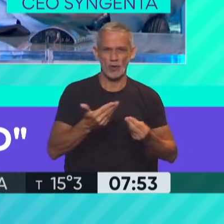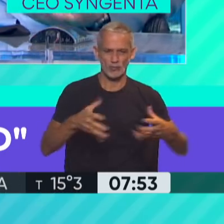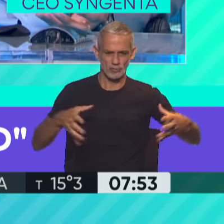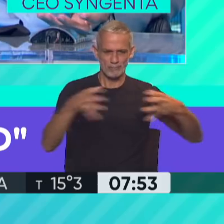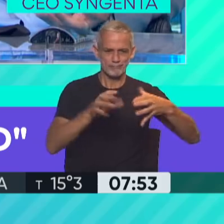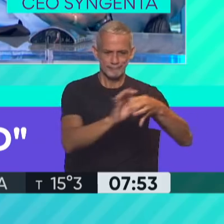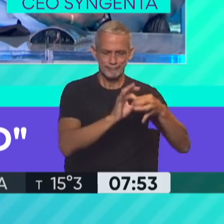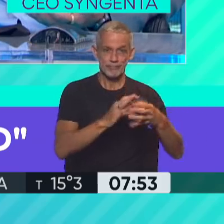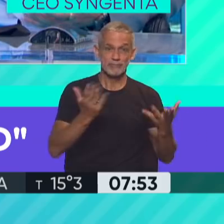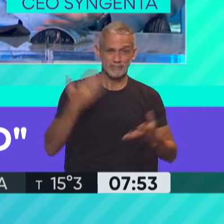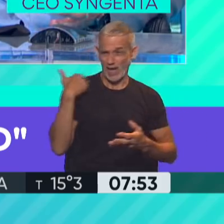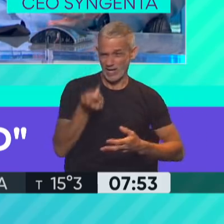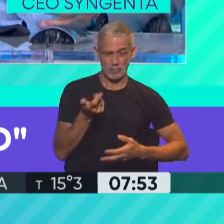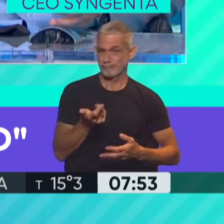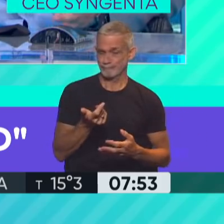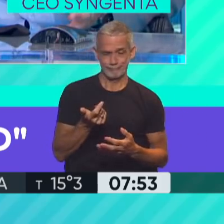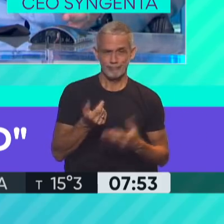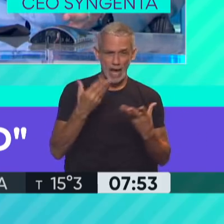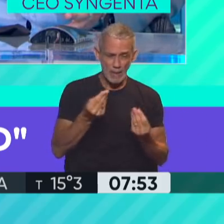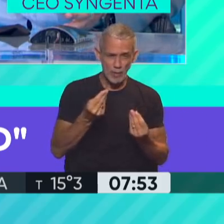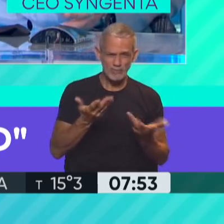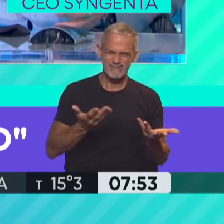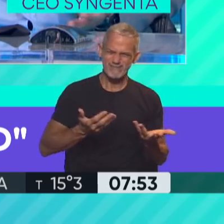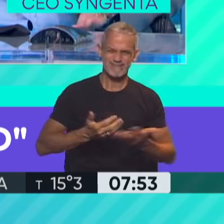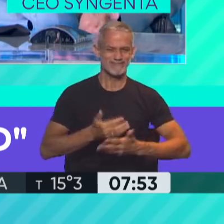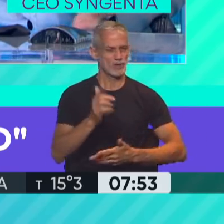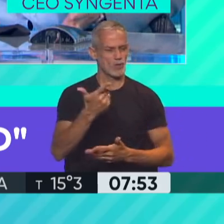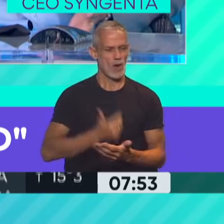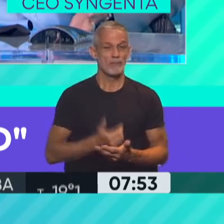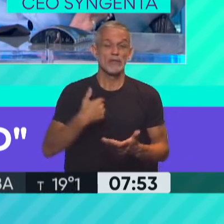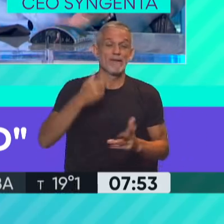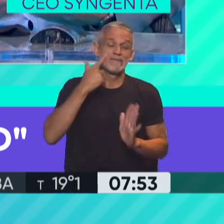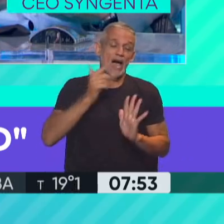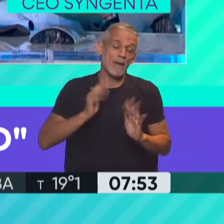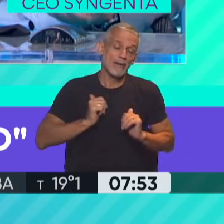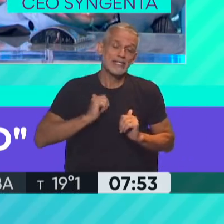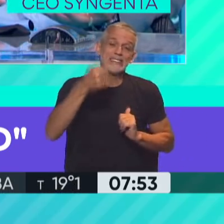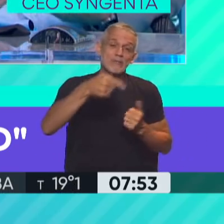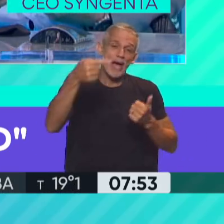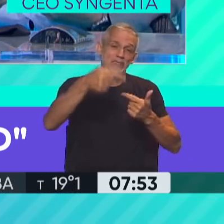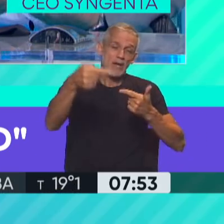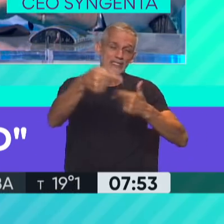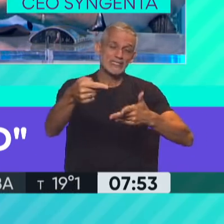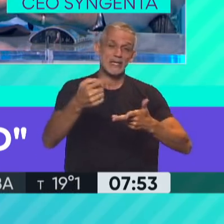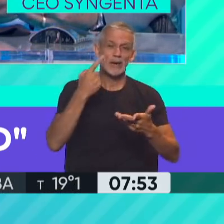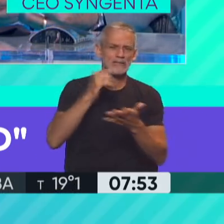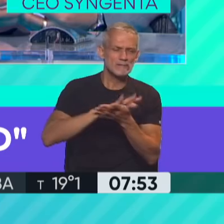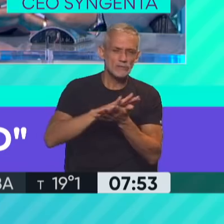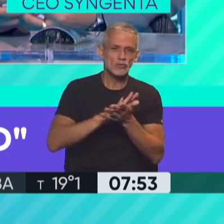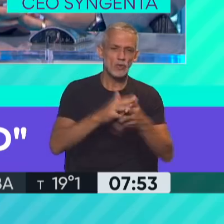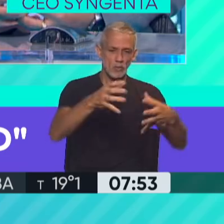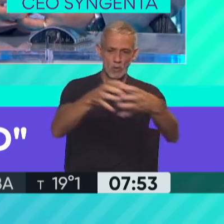últimos días no hemos visto lo mejor en estos términos yo espero que las próximas semanas eso se resuelva y todos los sectores